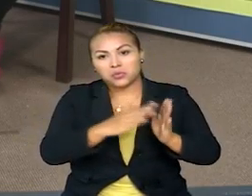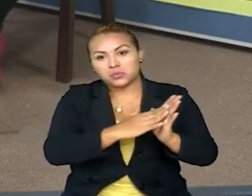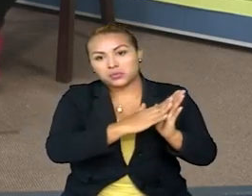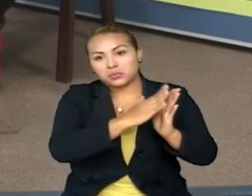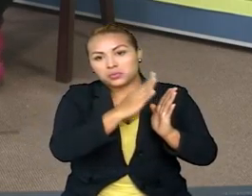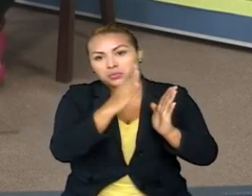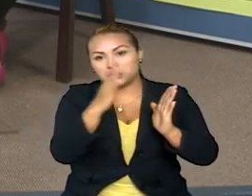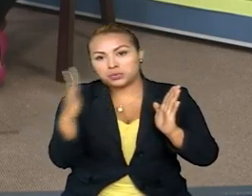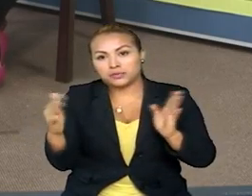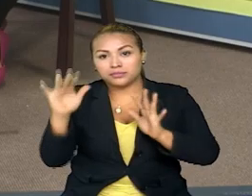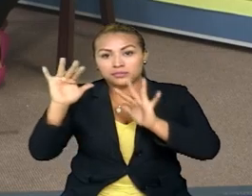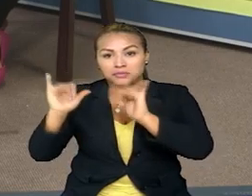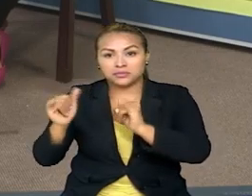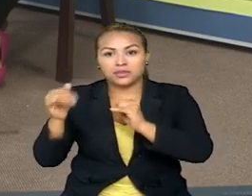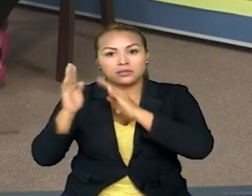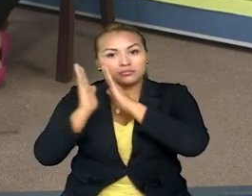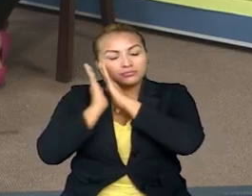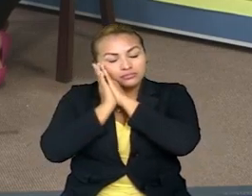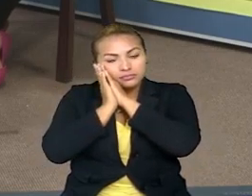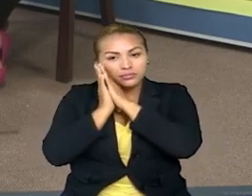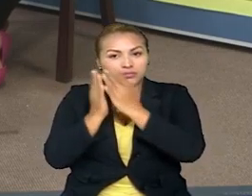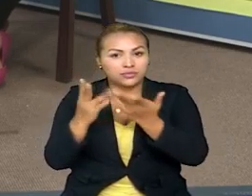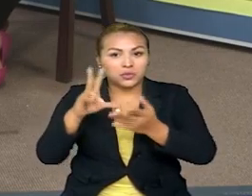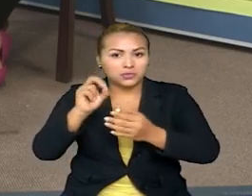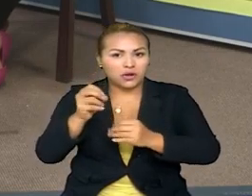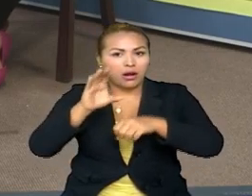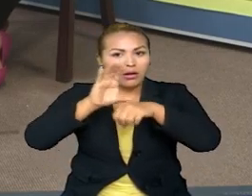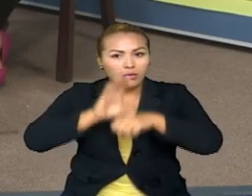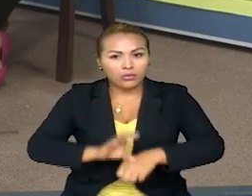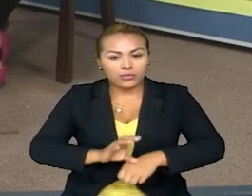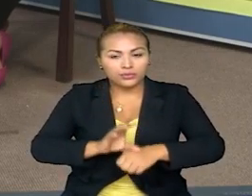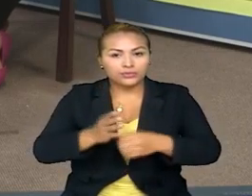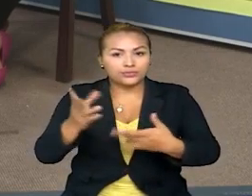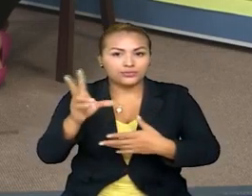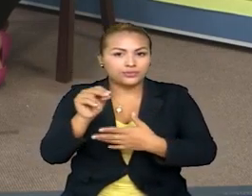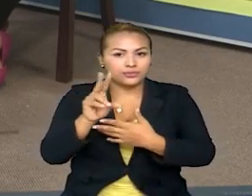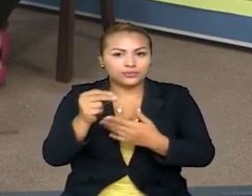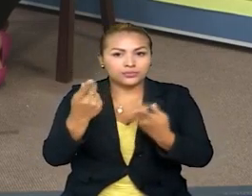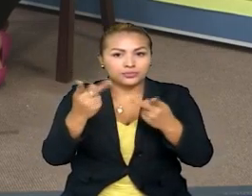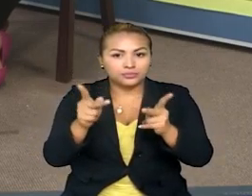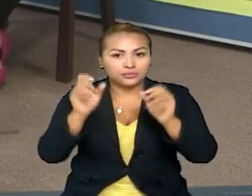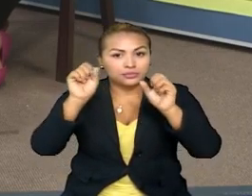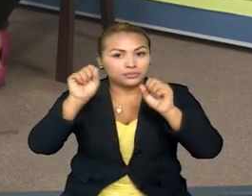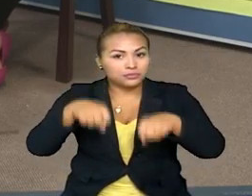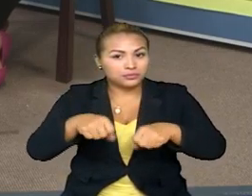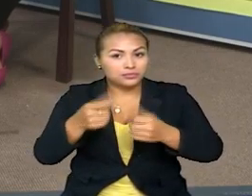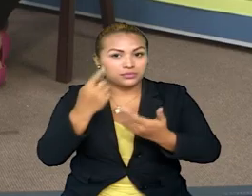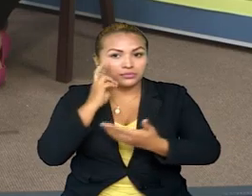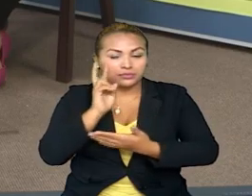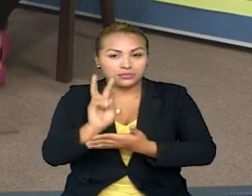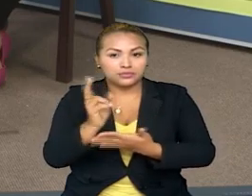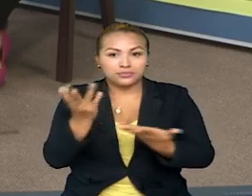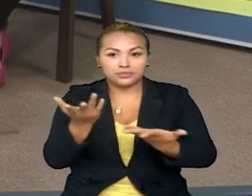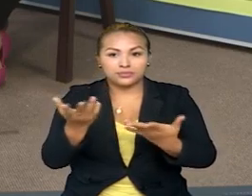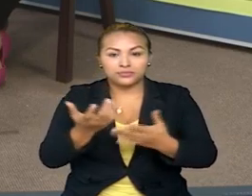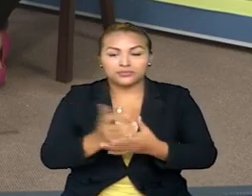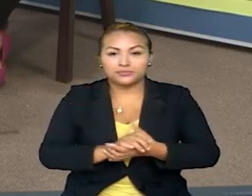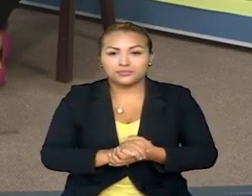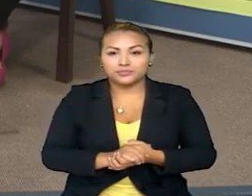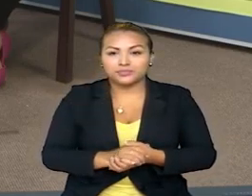establecer o no hacer la costumbre pero si llevarlo más más o menos acorde para que prevenir